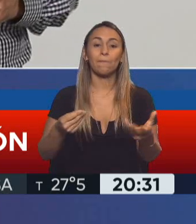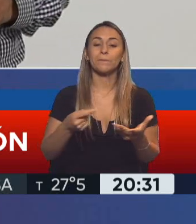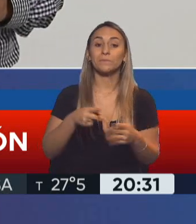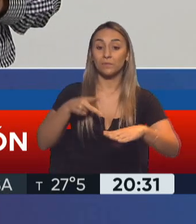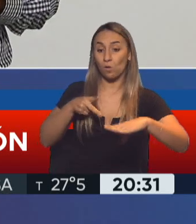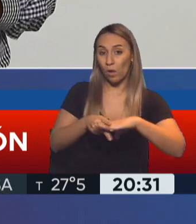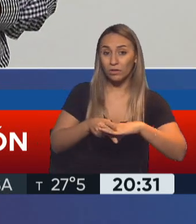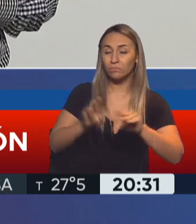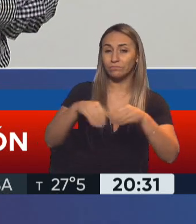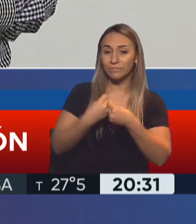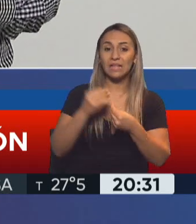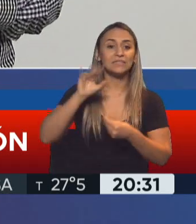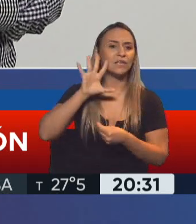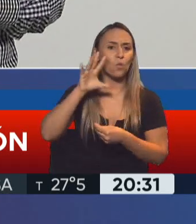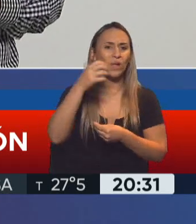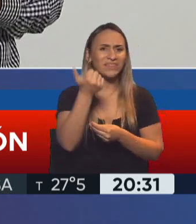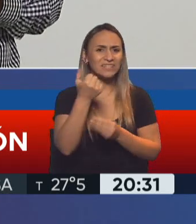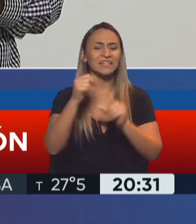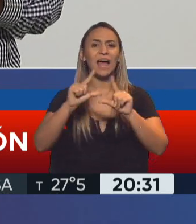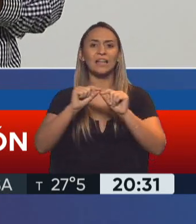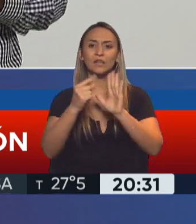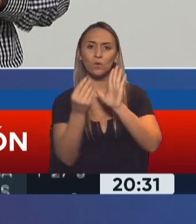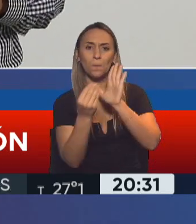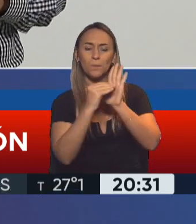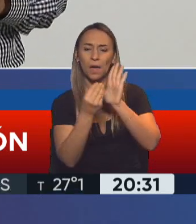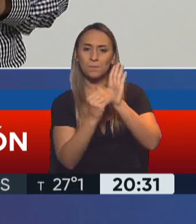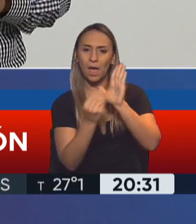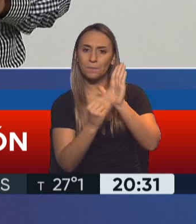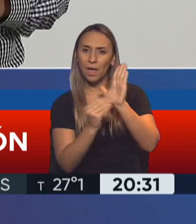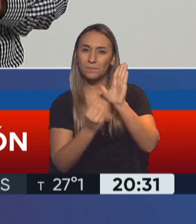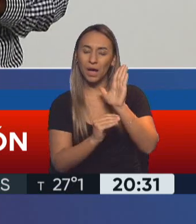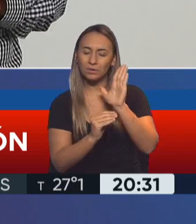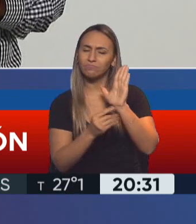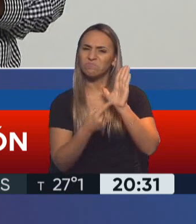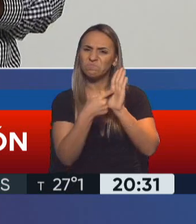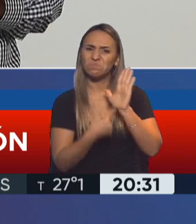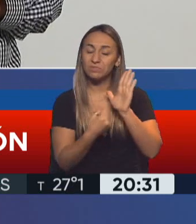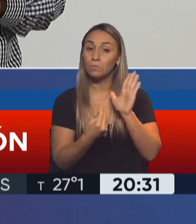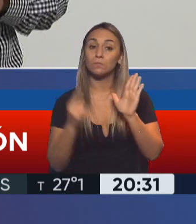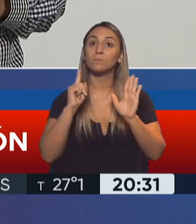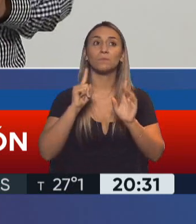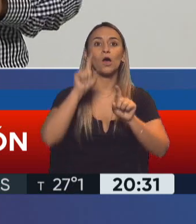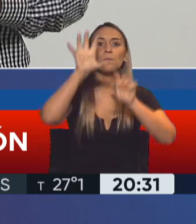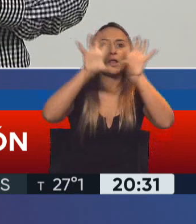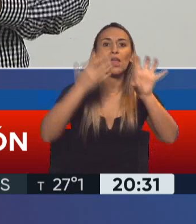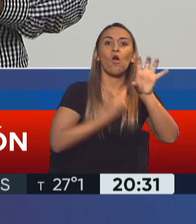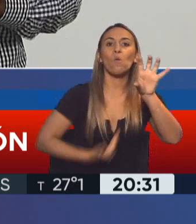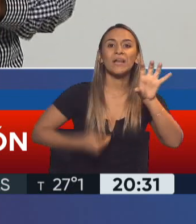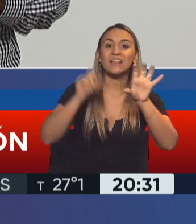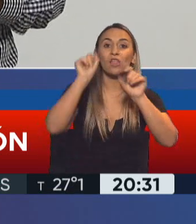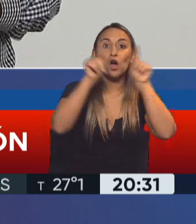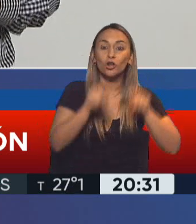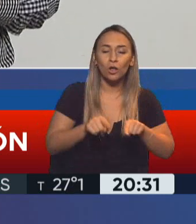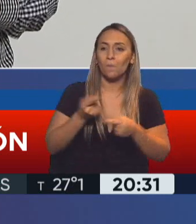56 artículos más a este proyecto de ley que tienen que ver con pedido de los gobernadores bueno a las